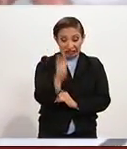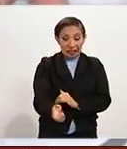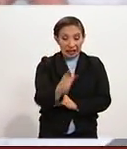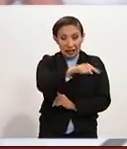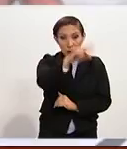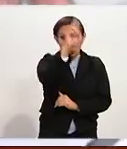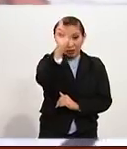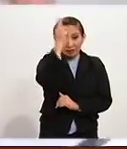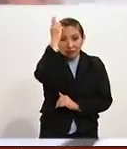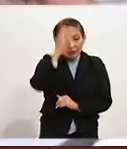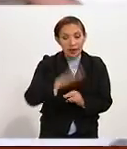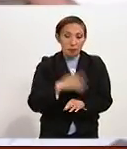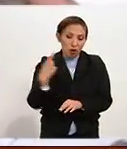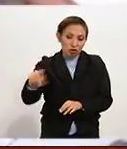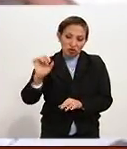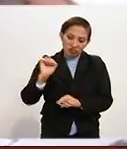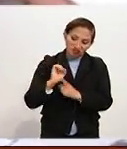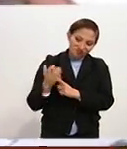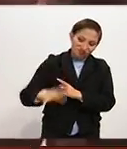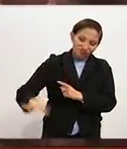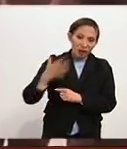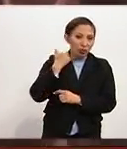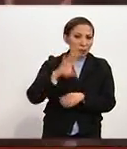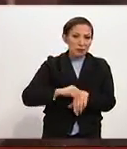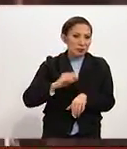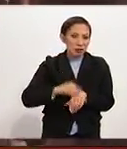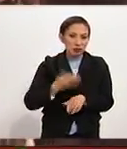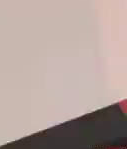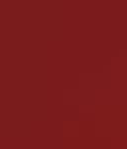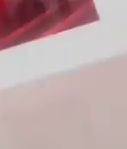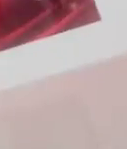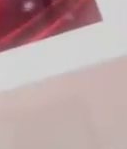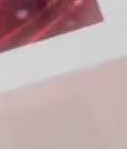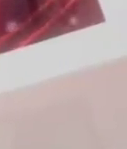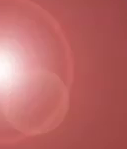sistema universitario por su condición migratoria.